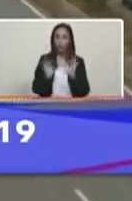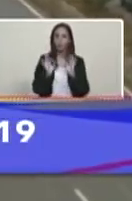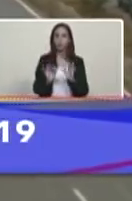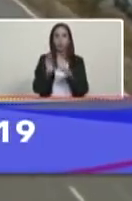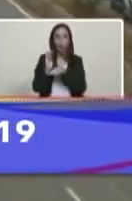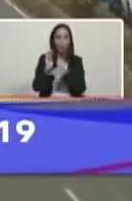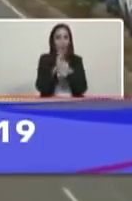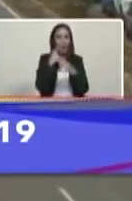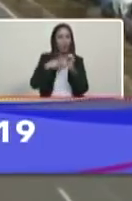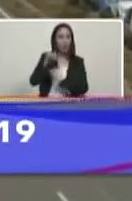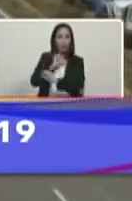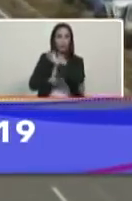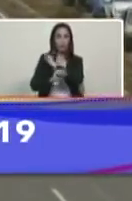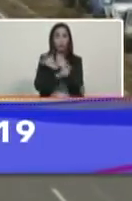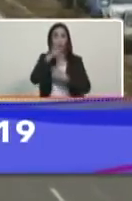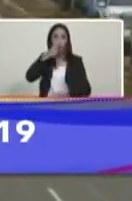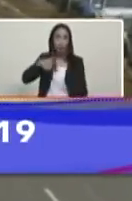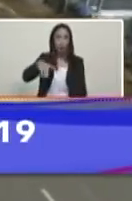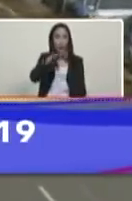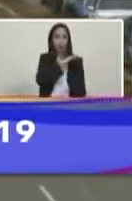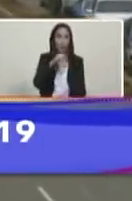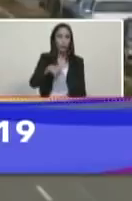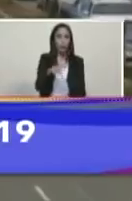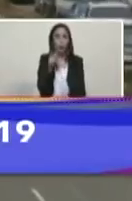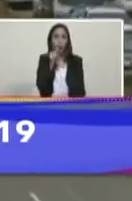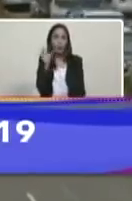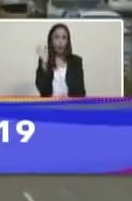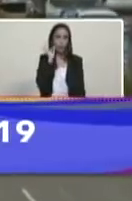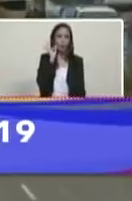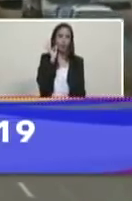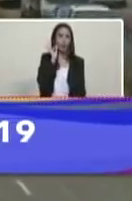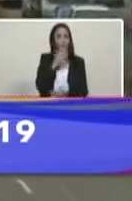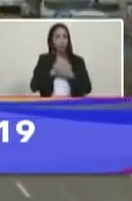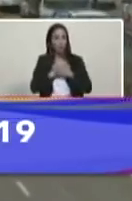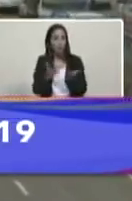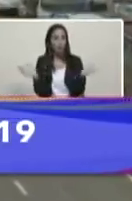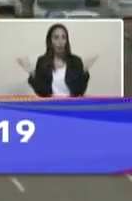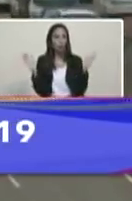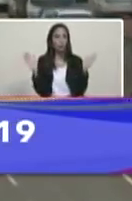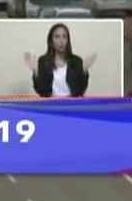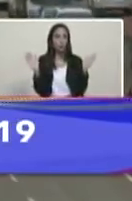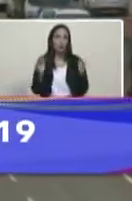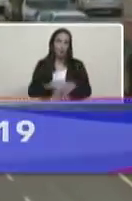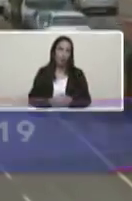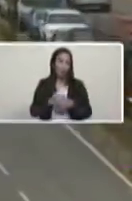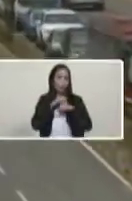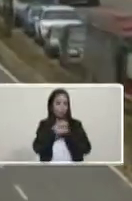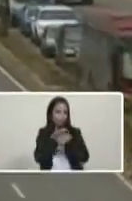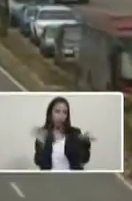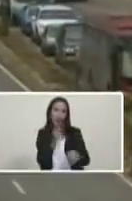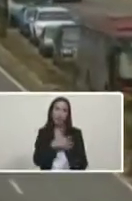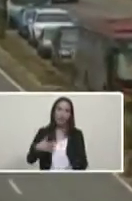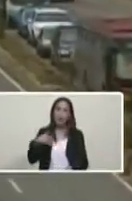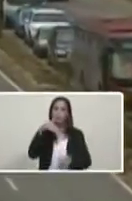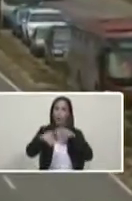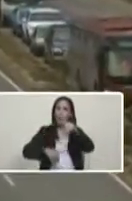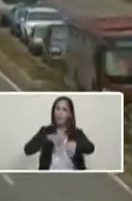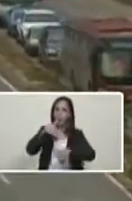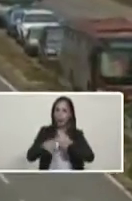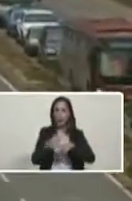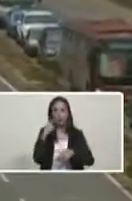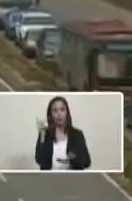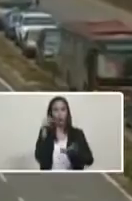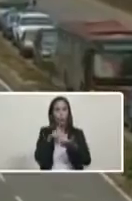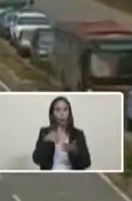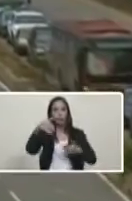protección a todos los venezolanos y venezolanas que se dispongan a desplazarse a lo largo y ancho del